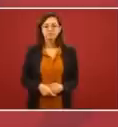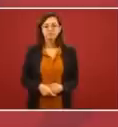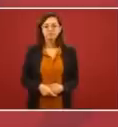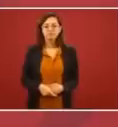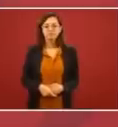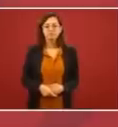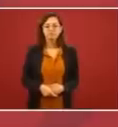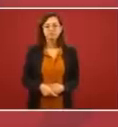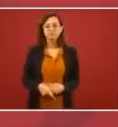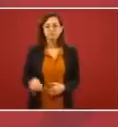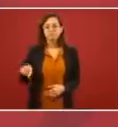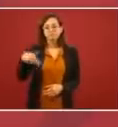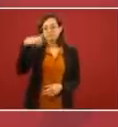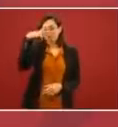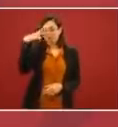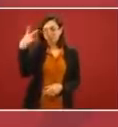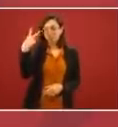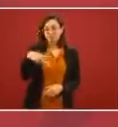Mexicanos,